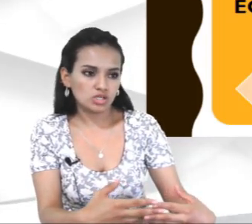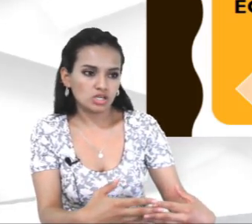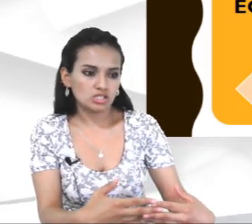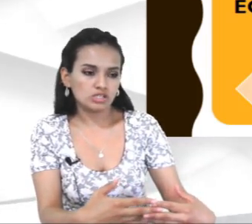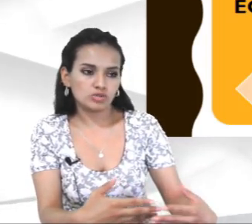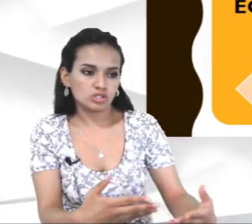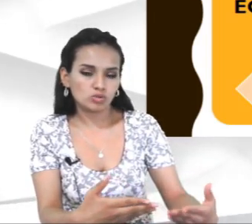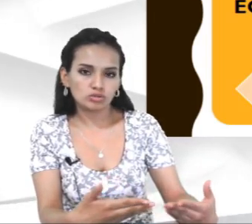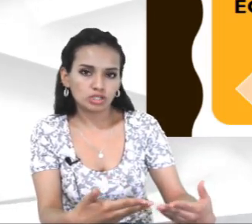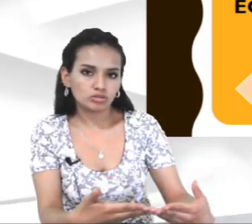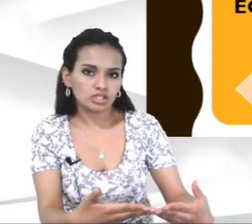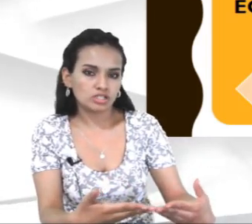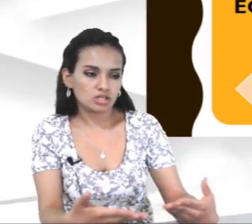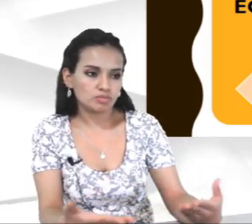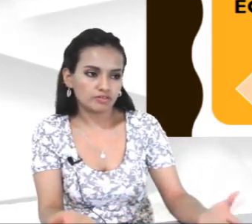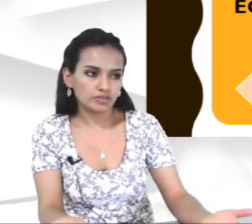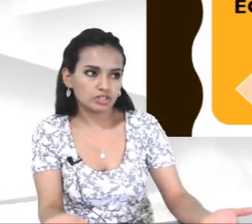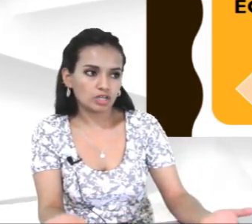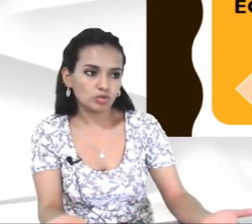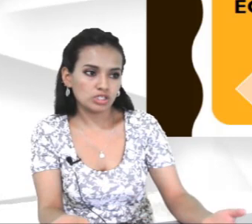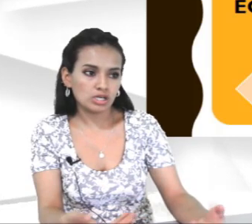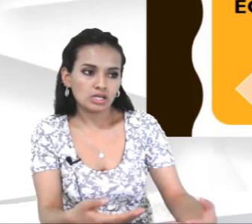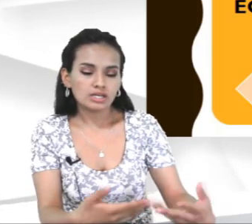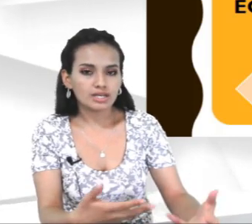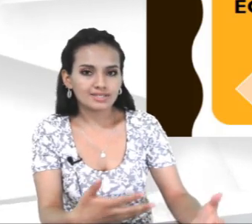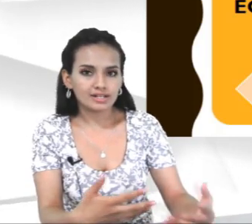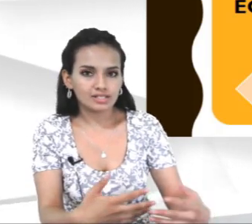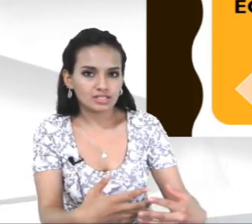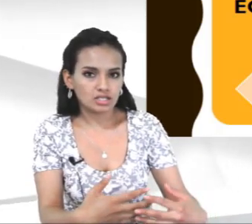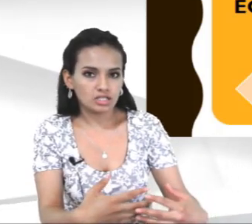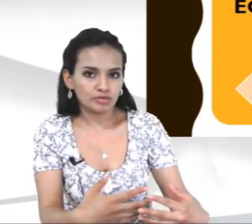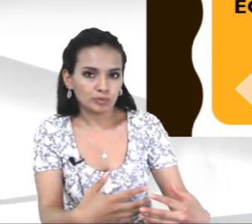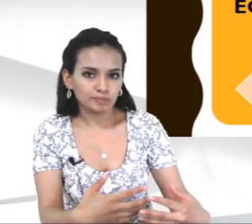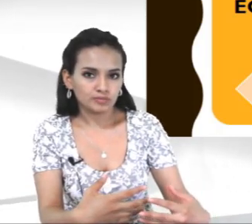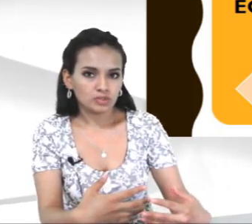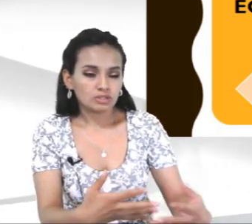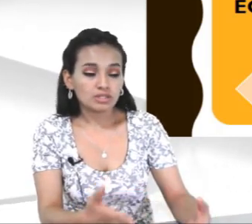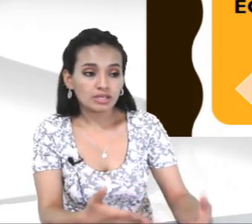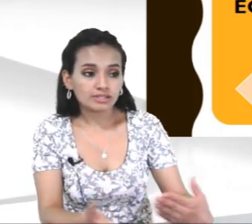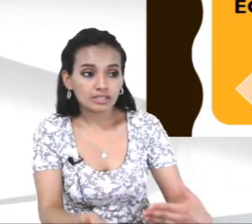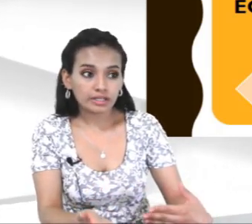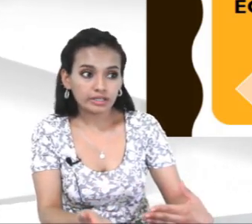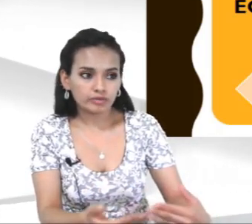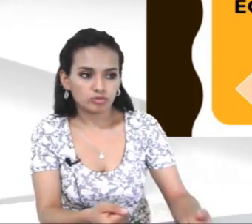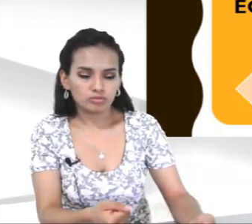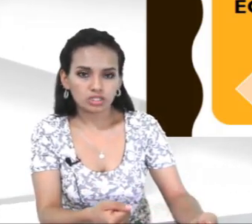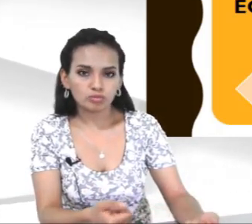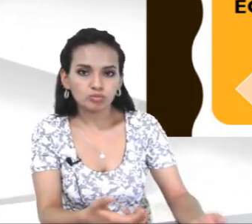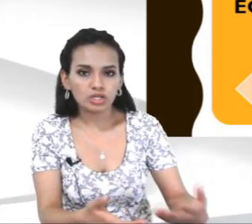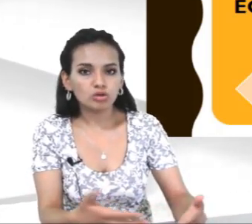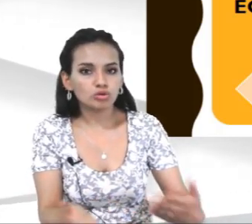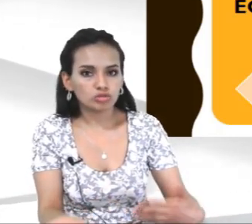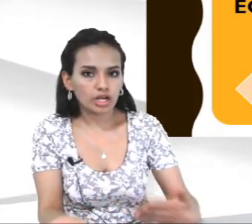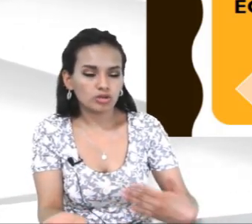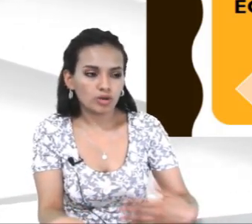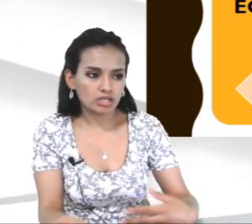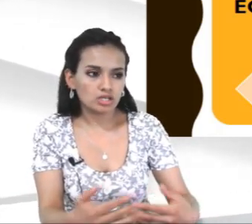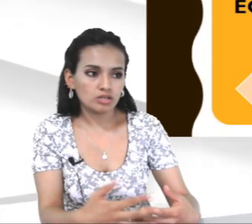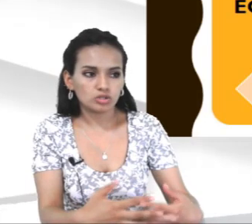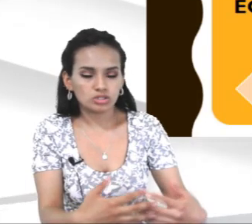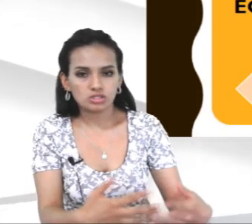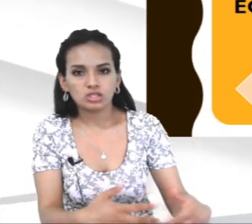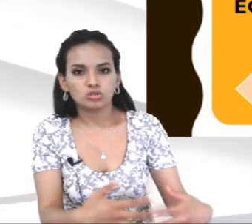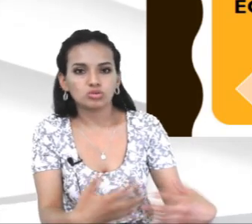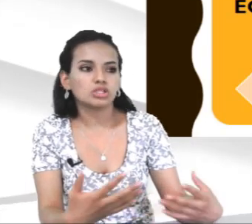decimos que equilibrio es cuando las cosas están en perfecta armonía que celebra ese equilibrio de ese equilibrio verdad muy bien lo contrario a